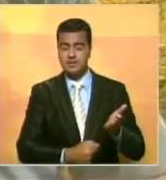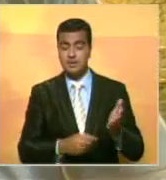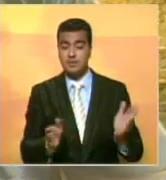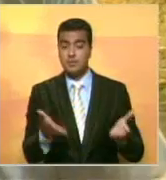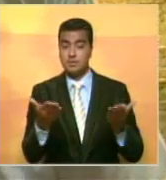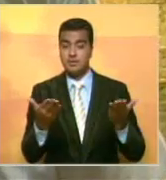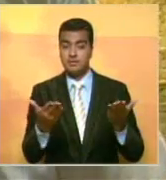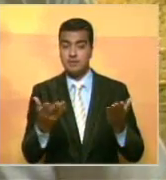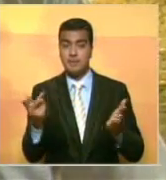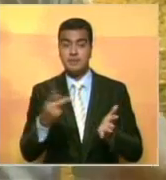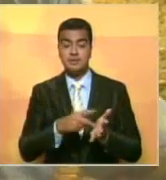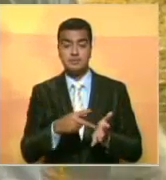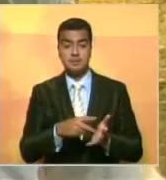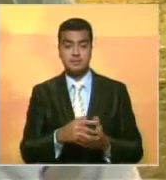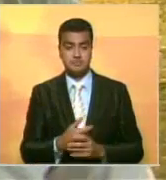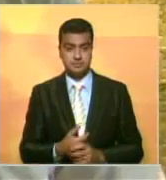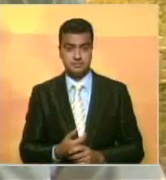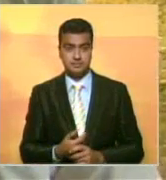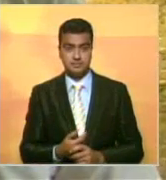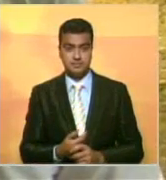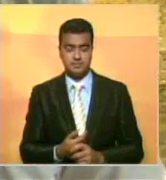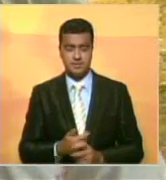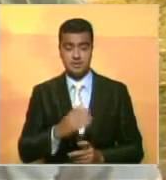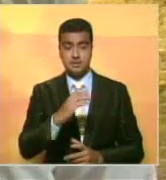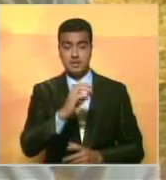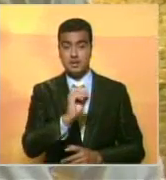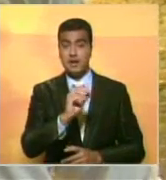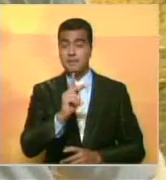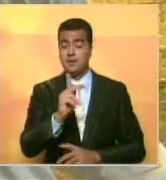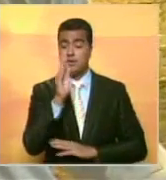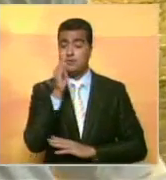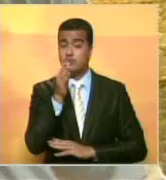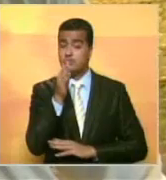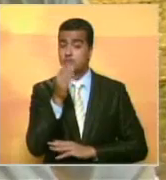motivar a participar. Los miembros de CNP con futuro